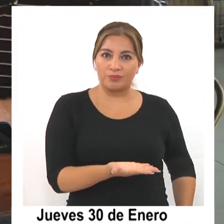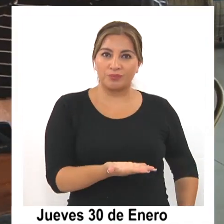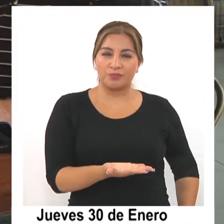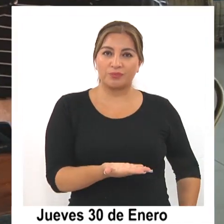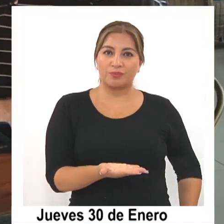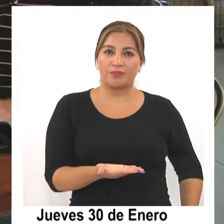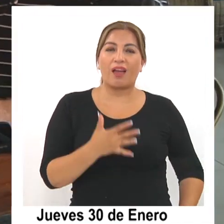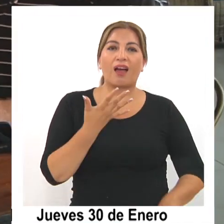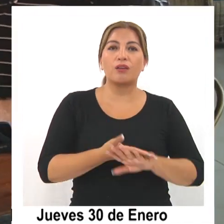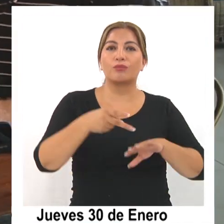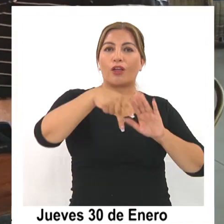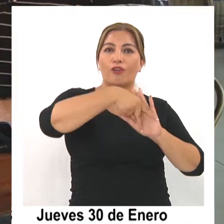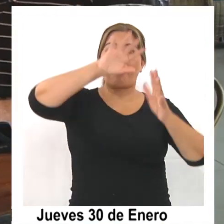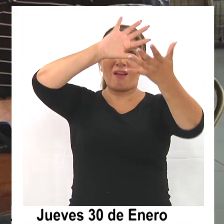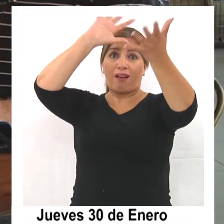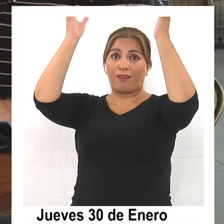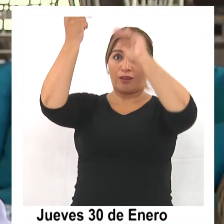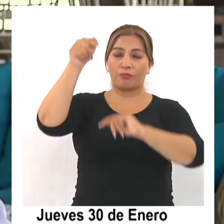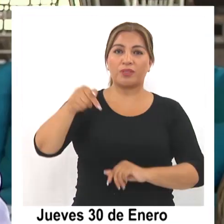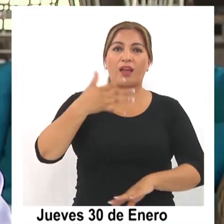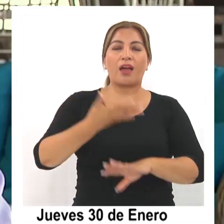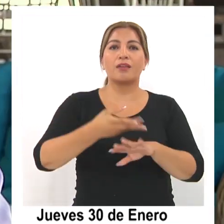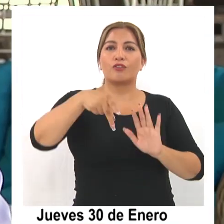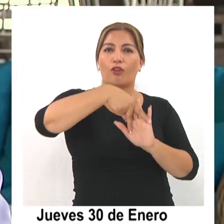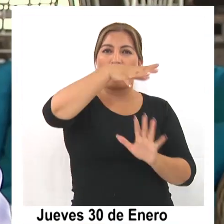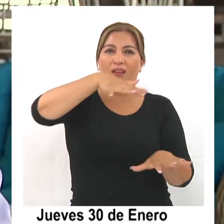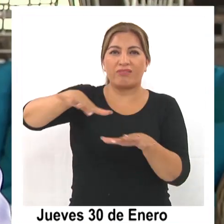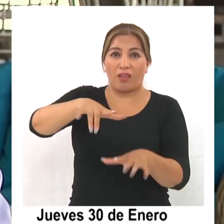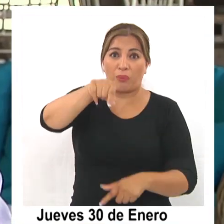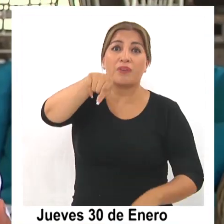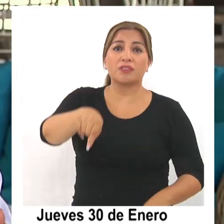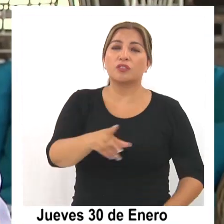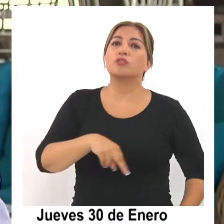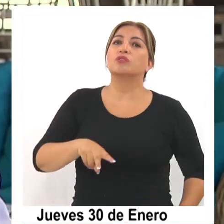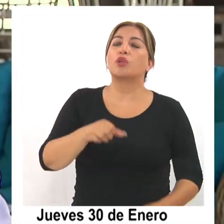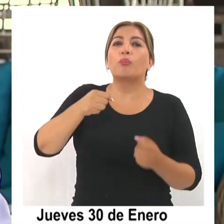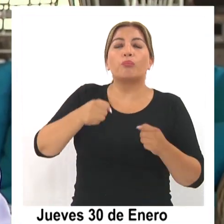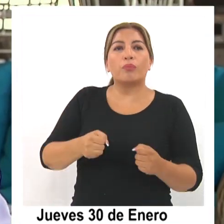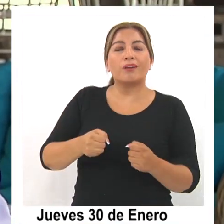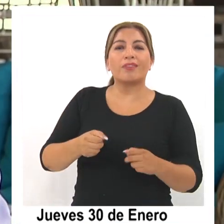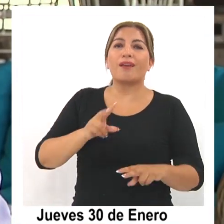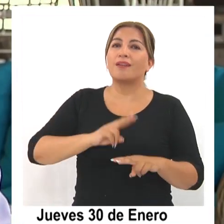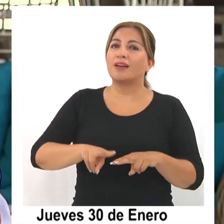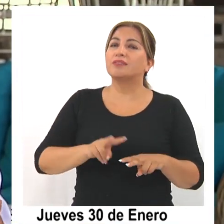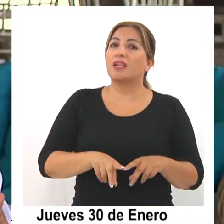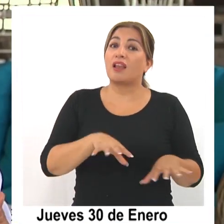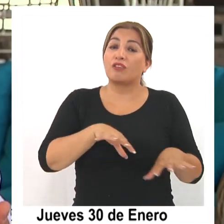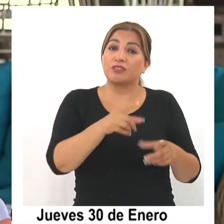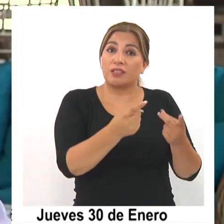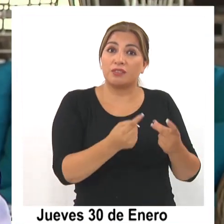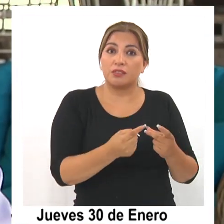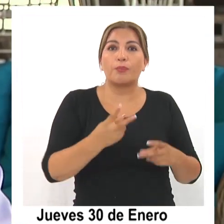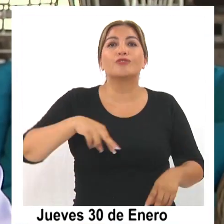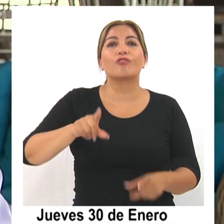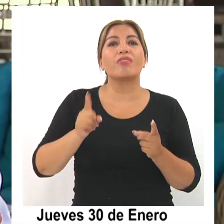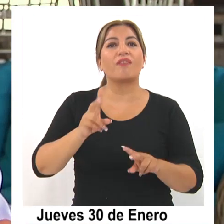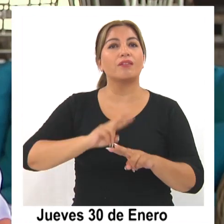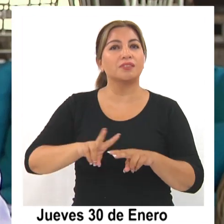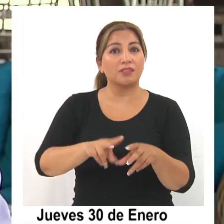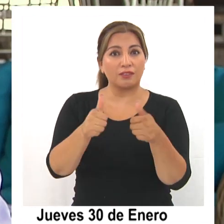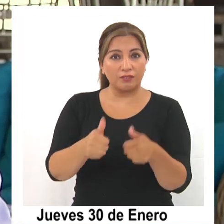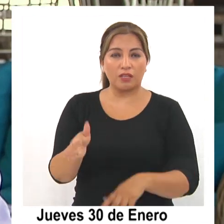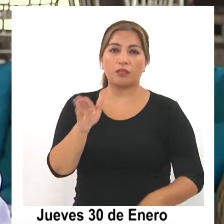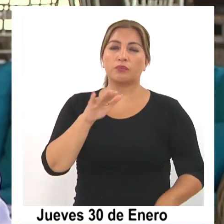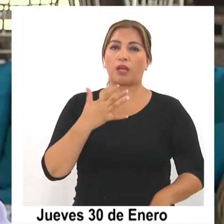normativa ambiental tenemos una normativa de agua y que pueden satisfacer las necesidades pero cuando se hace bien por